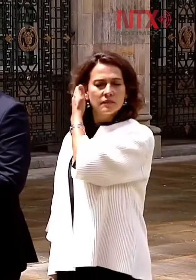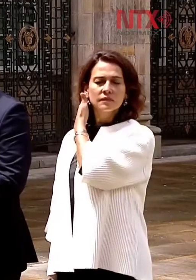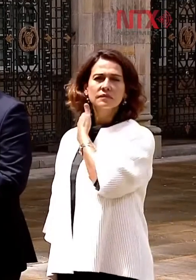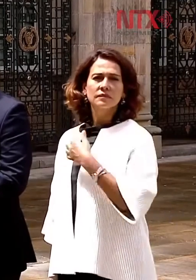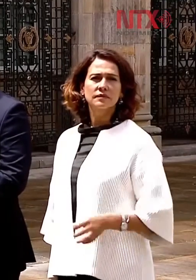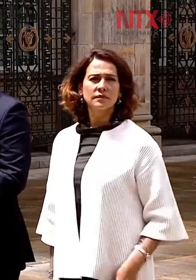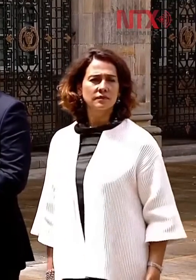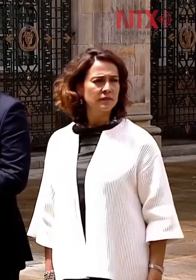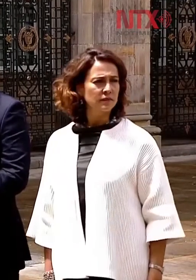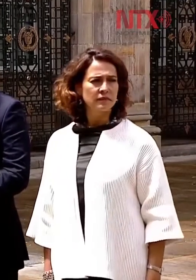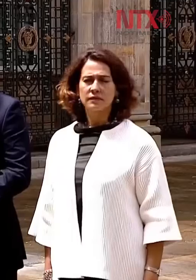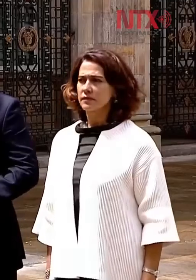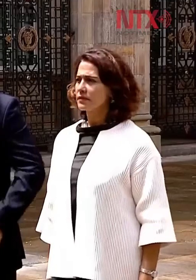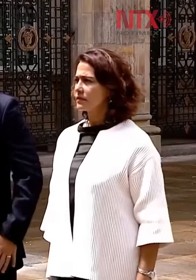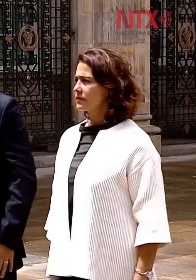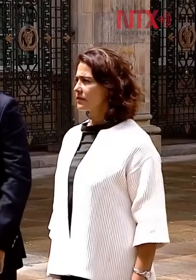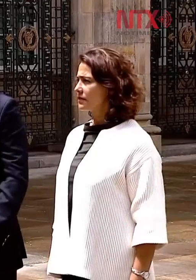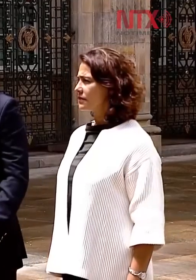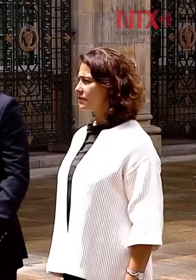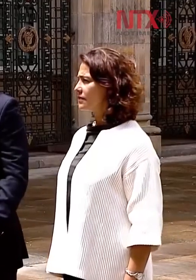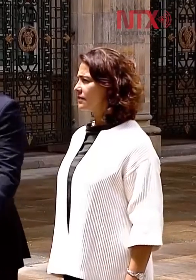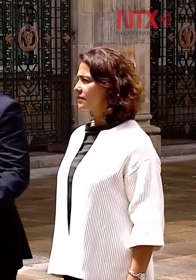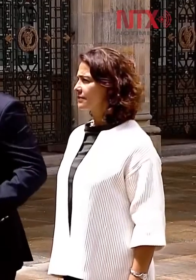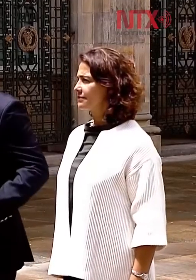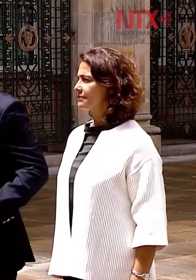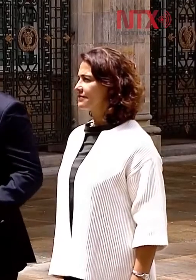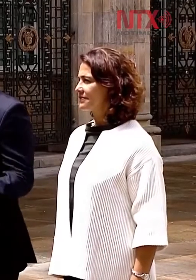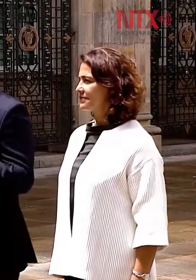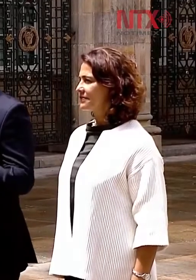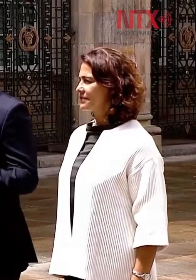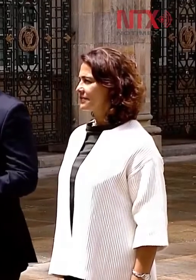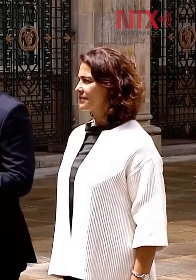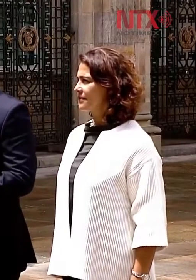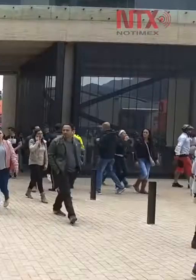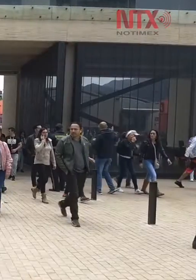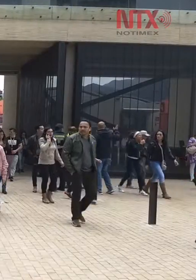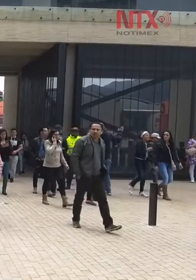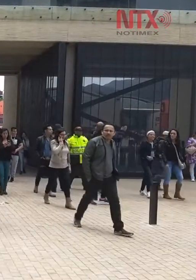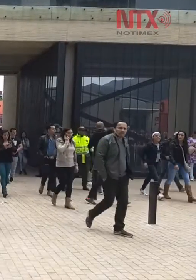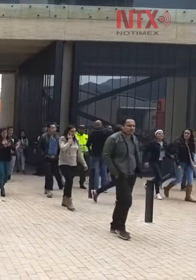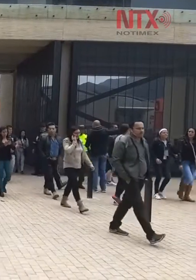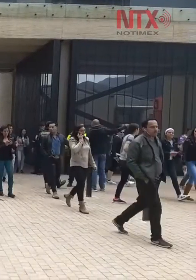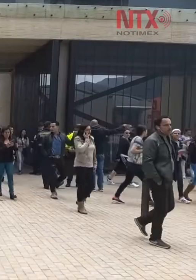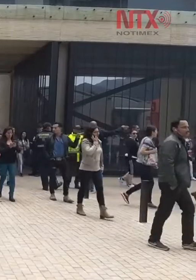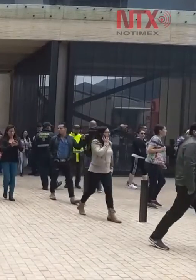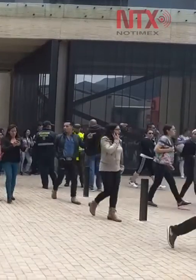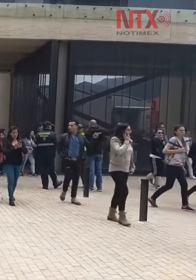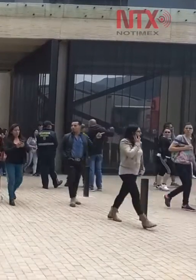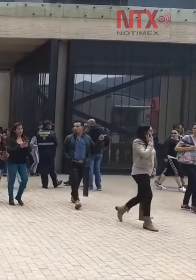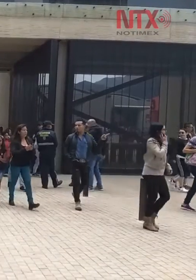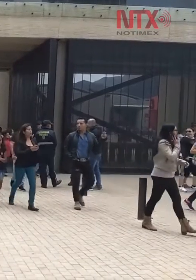color político de una causa ideológica es el compromiso de todo un país después que se